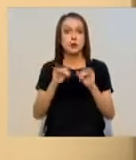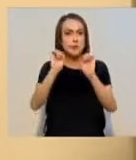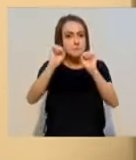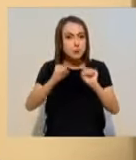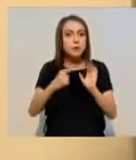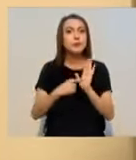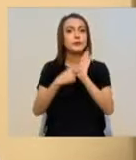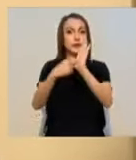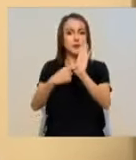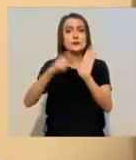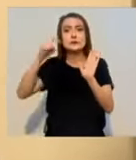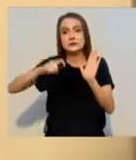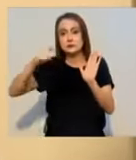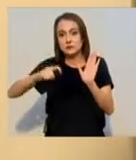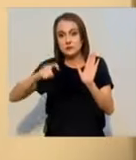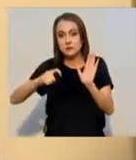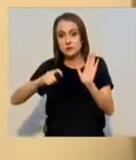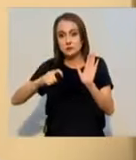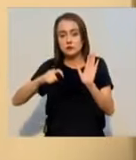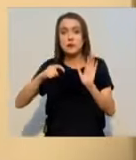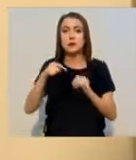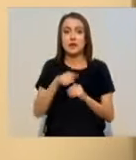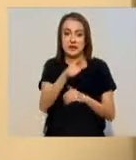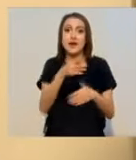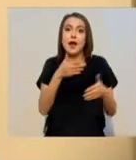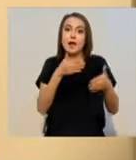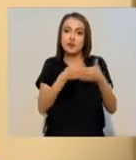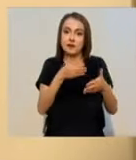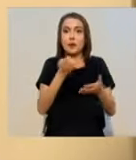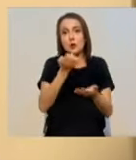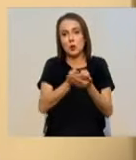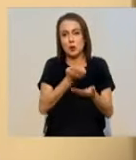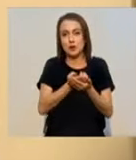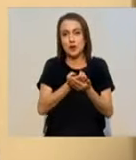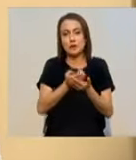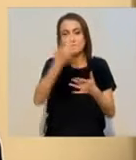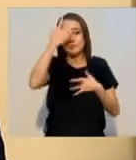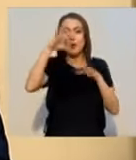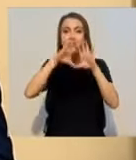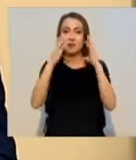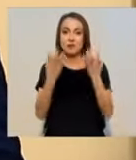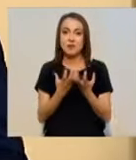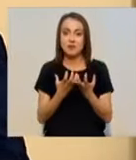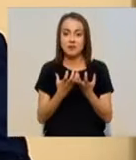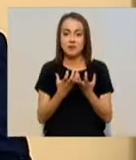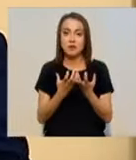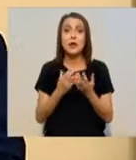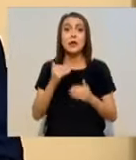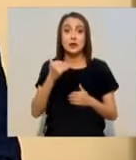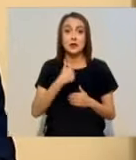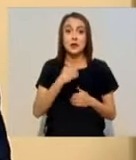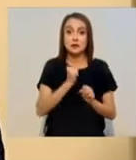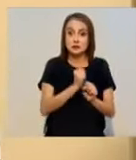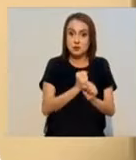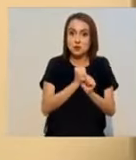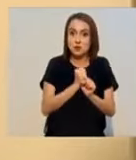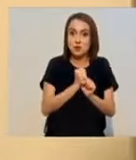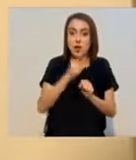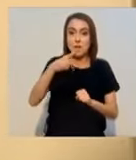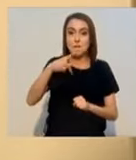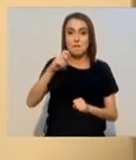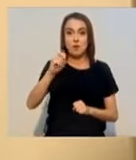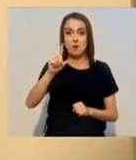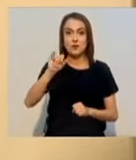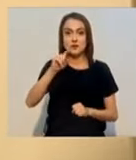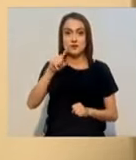puedan demostrar la necesidad de que están siendo afectados por esta pandemia, que cubran los seguros, las